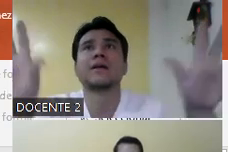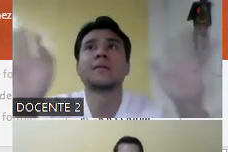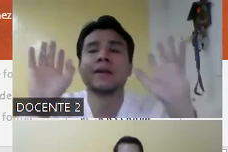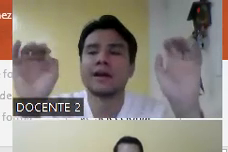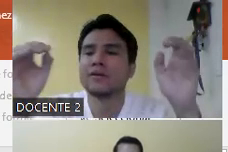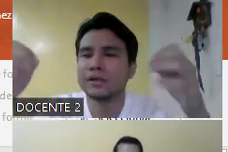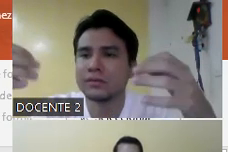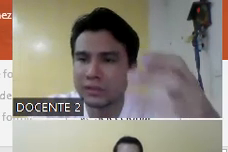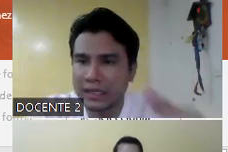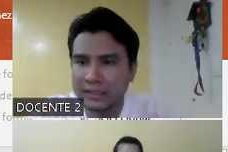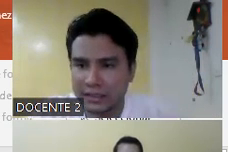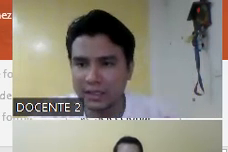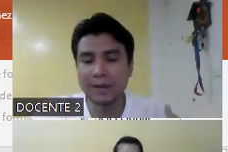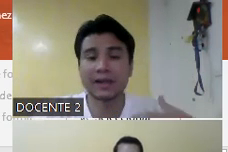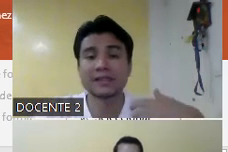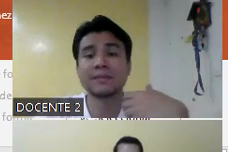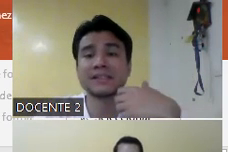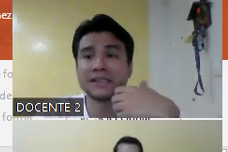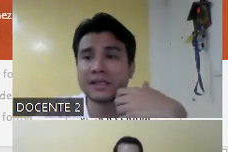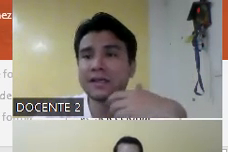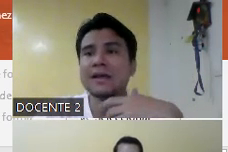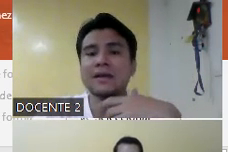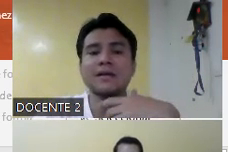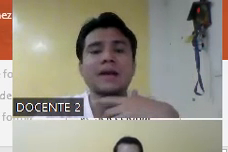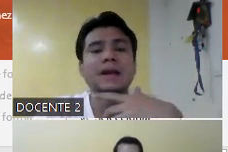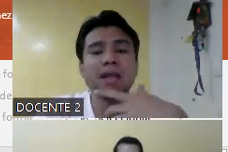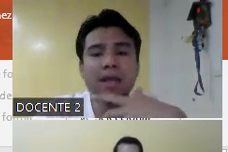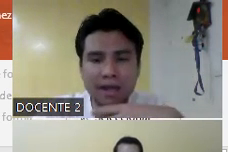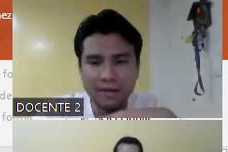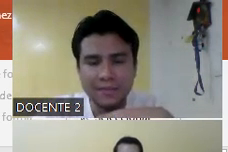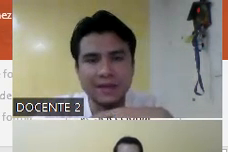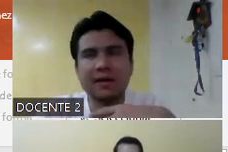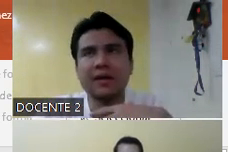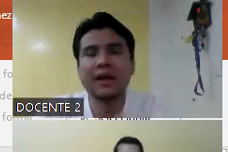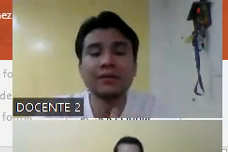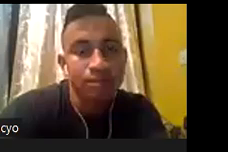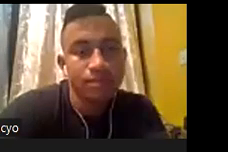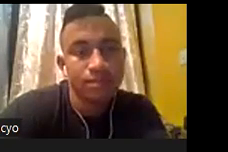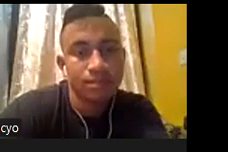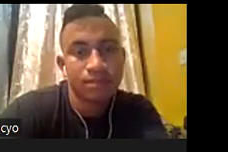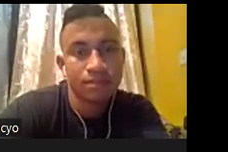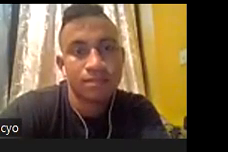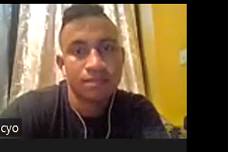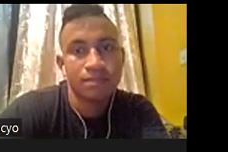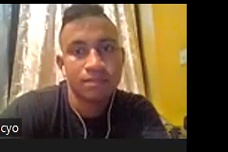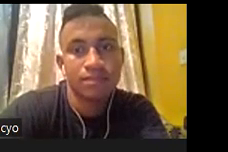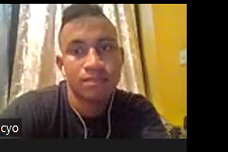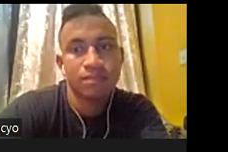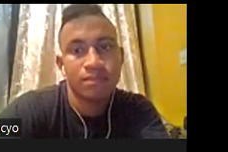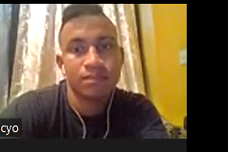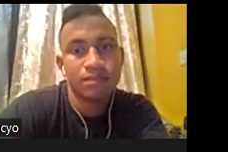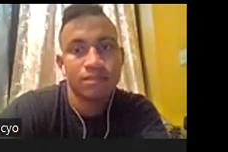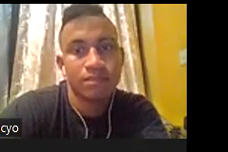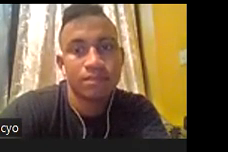estar en la cama me relajo, listo. Buscar la estrategia para que ese paciente cree entornos de relajación como tal